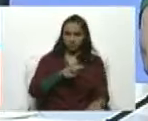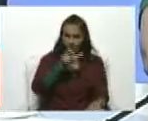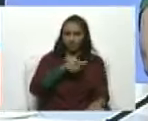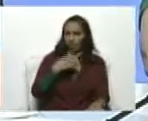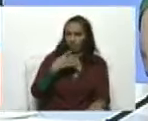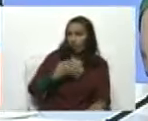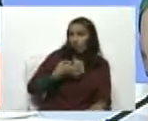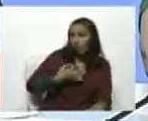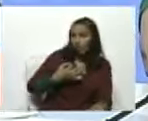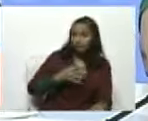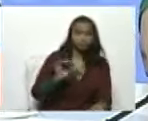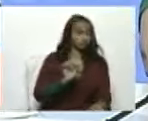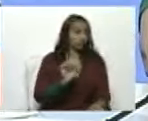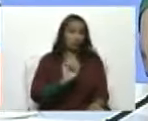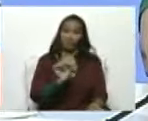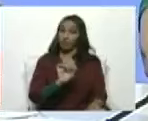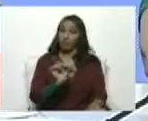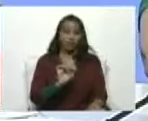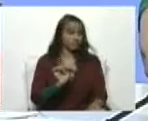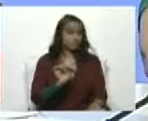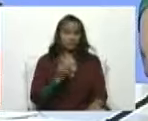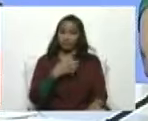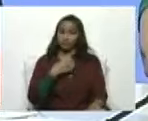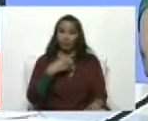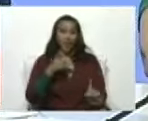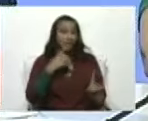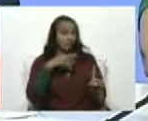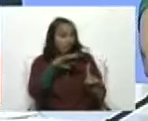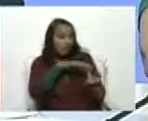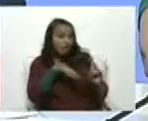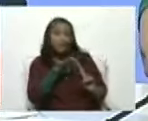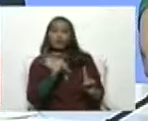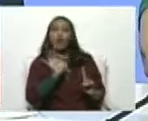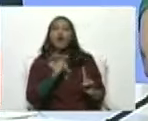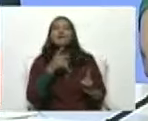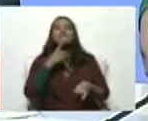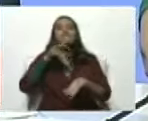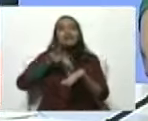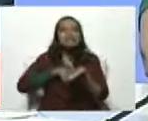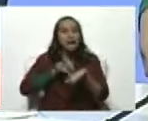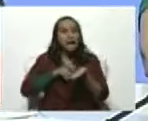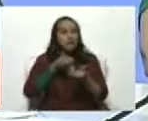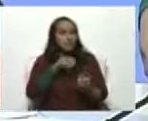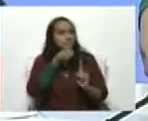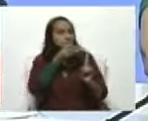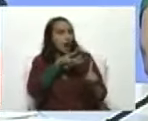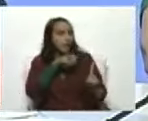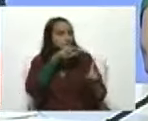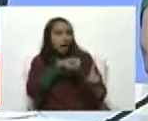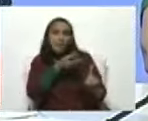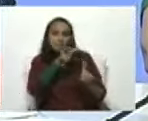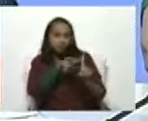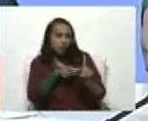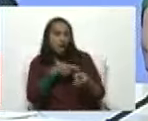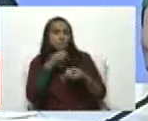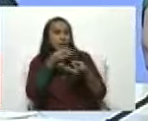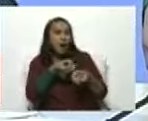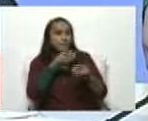No vamos a convencer a nadie con mentiras. Lo convencemos con verdades. Motivar para